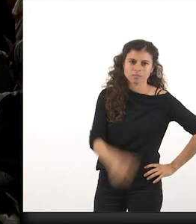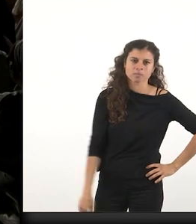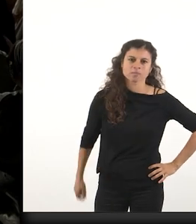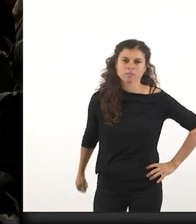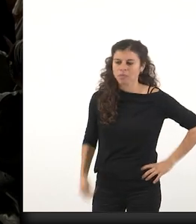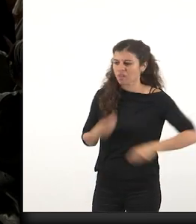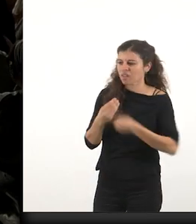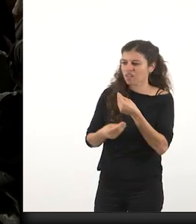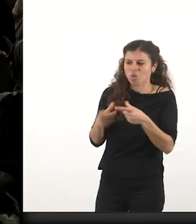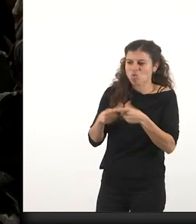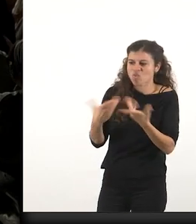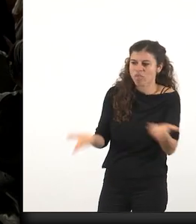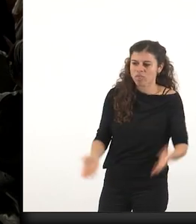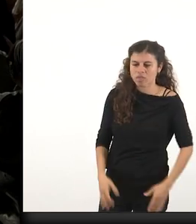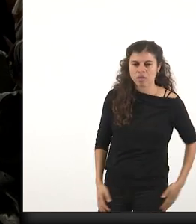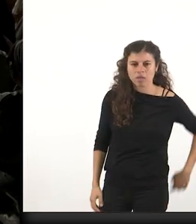¿Qué coño haces?